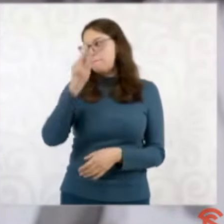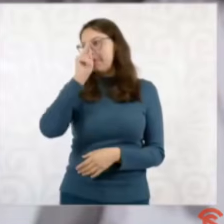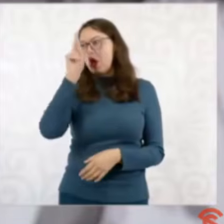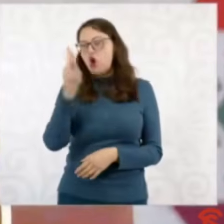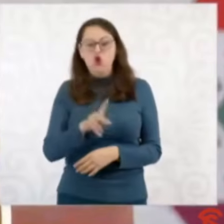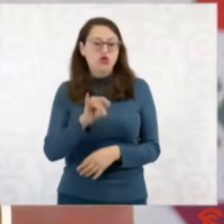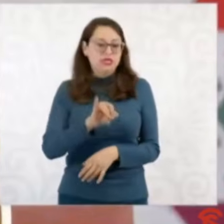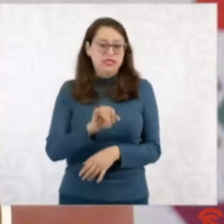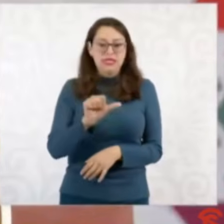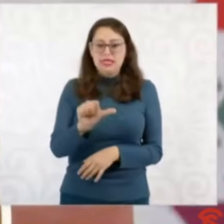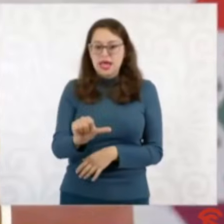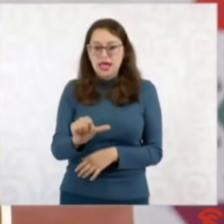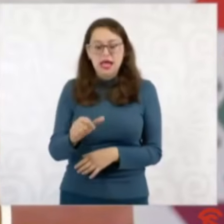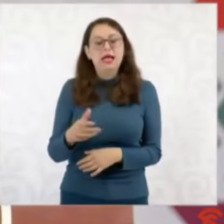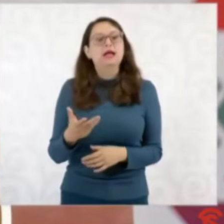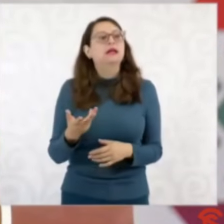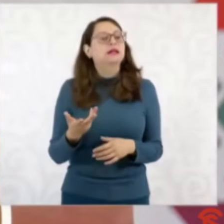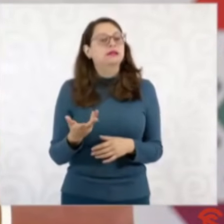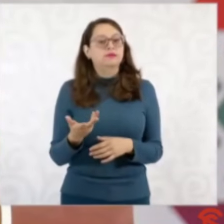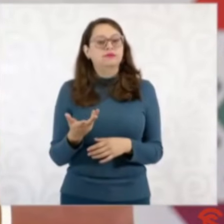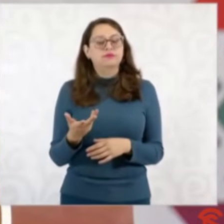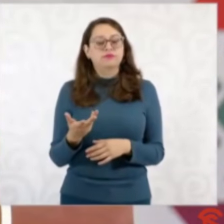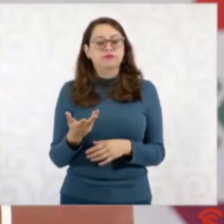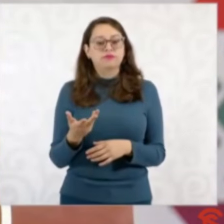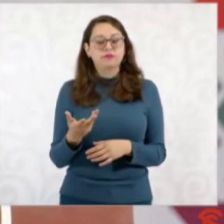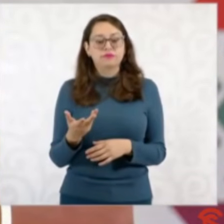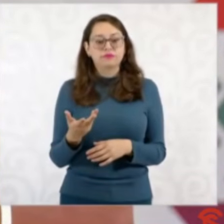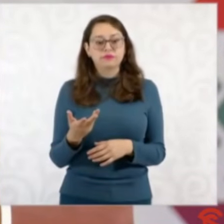y los